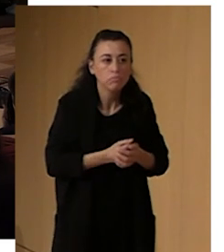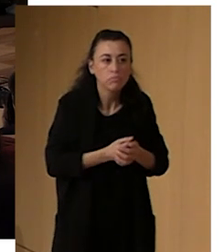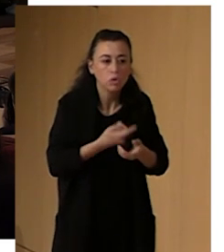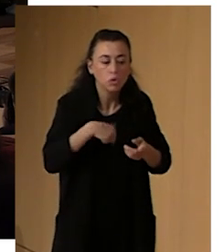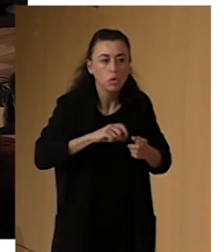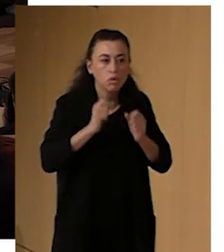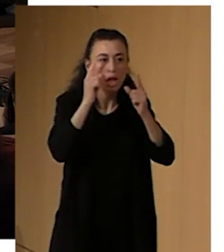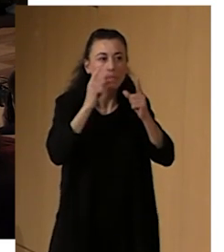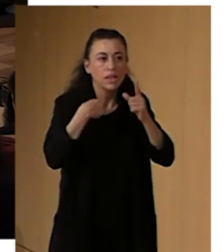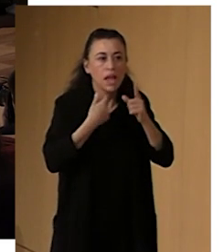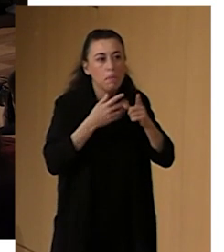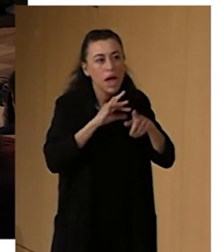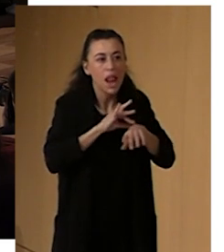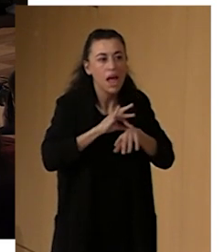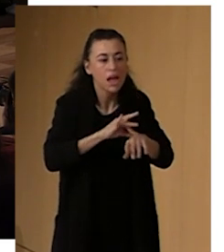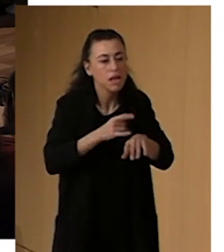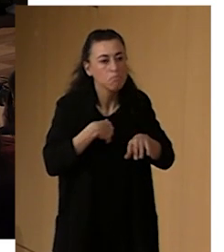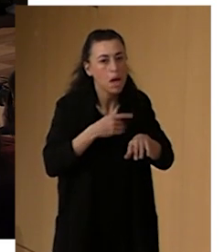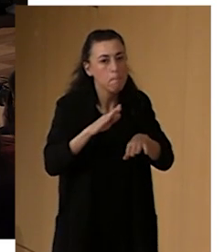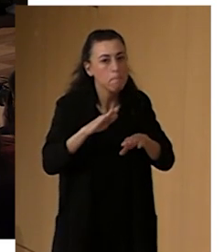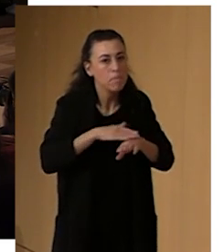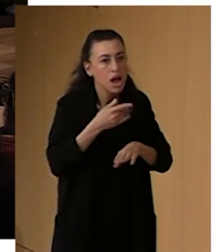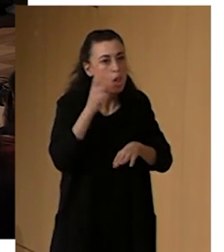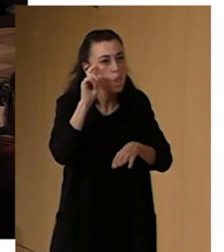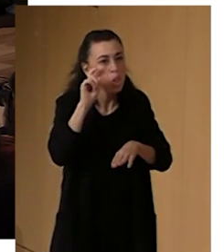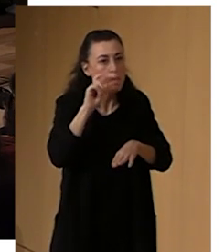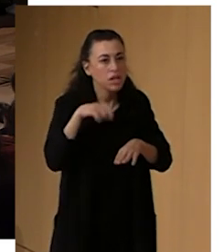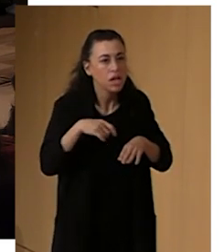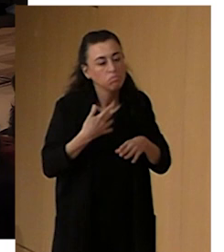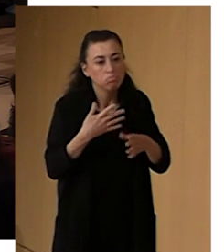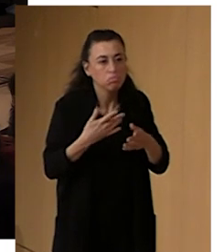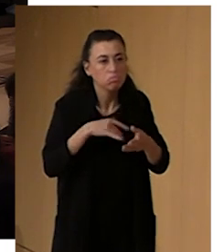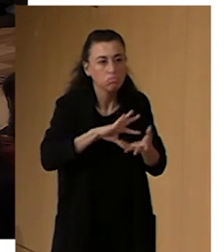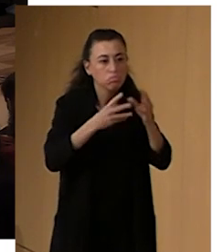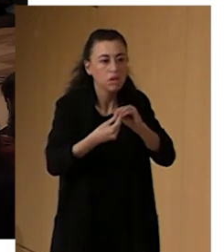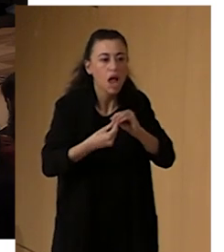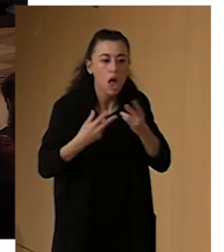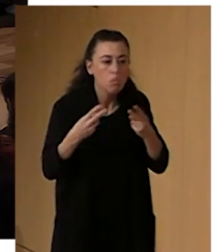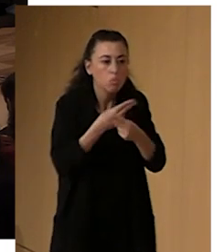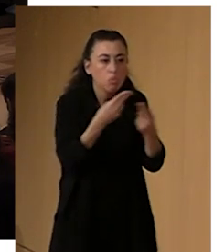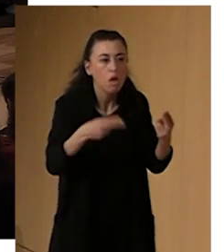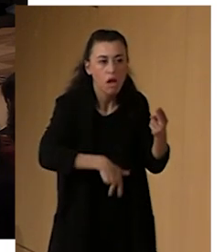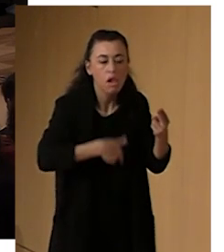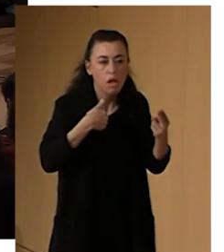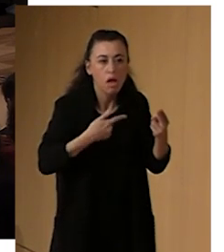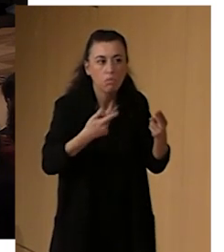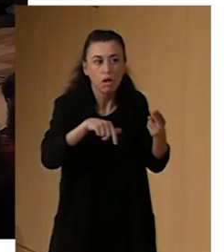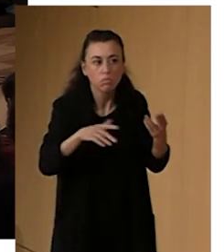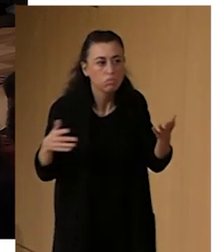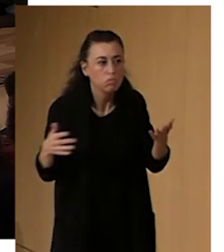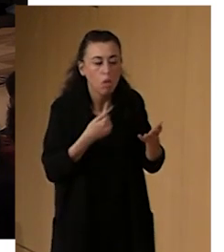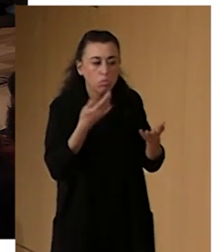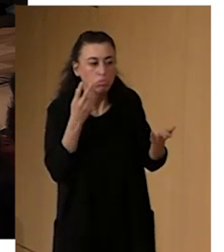ampliarla al público general de forma que cualquier persona que quisiera venir a ver la exposición tuviera esa información previamente también trabajamos